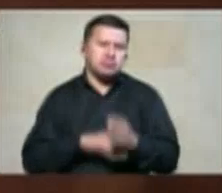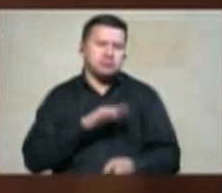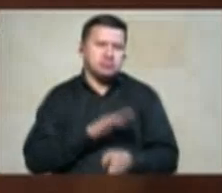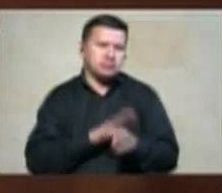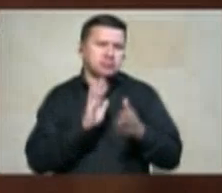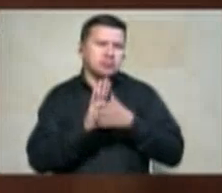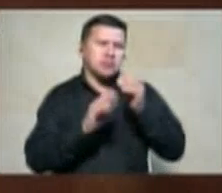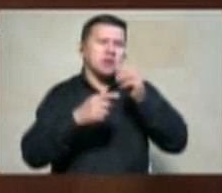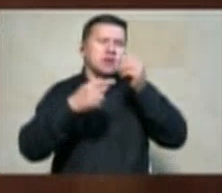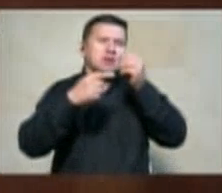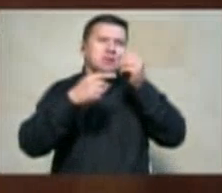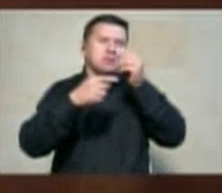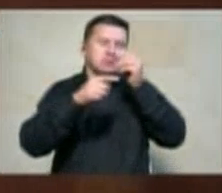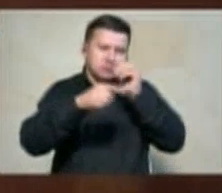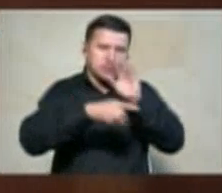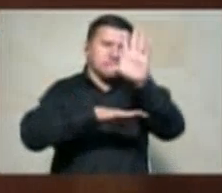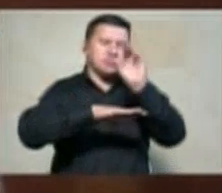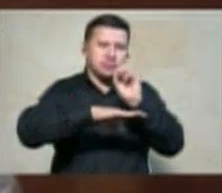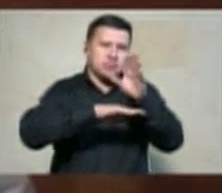Siguiente diapositiva, por favor.